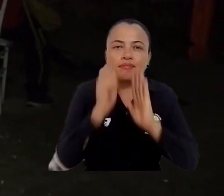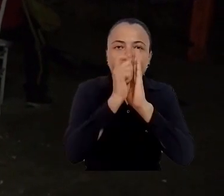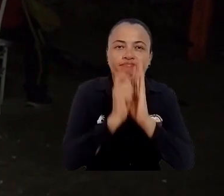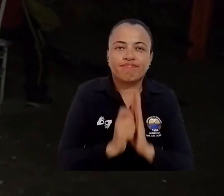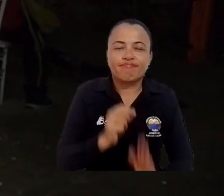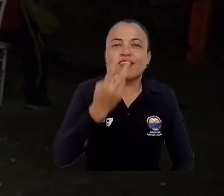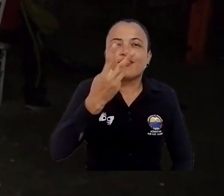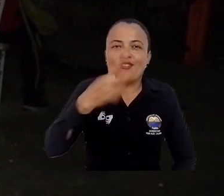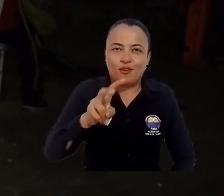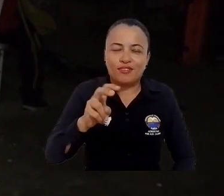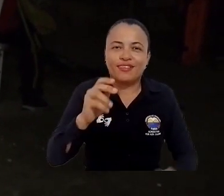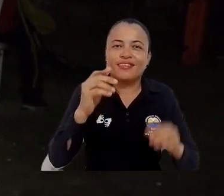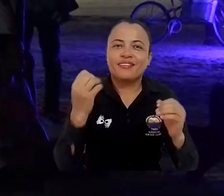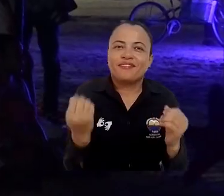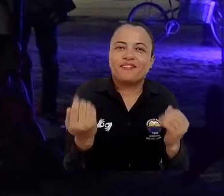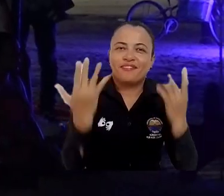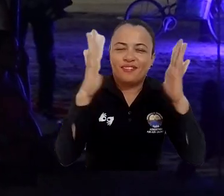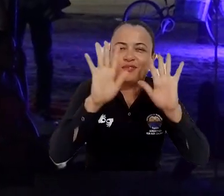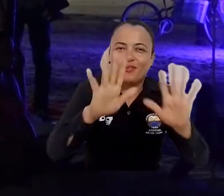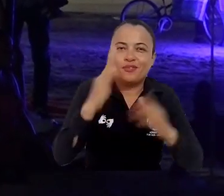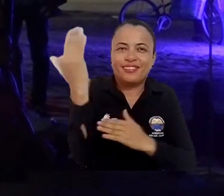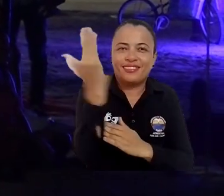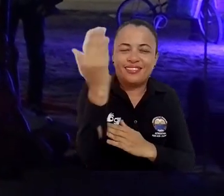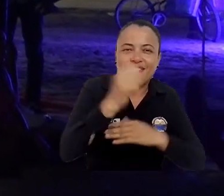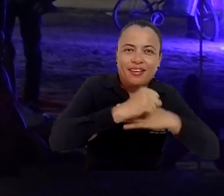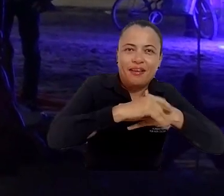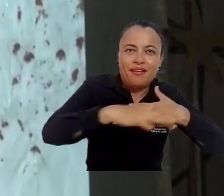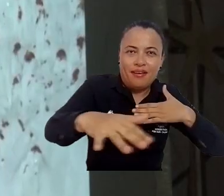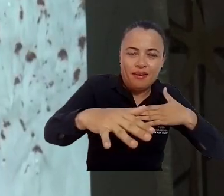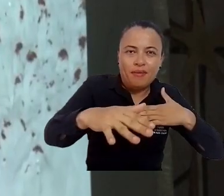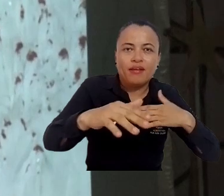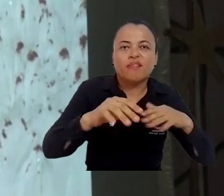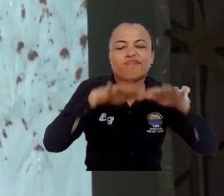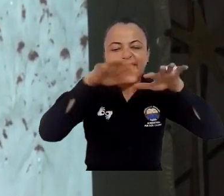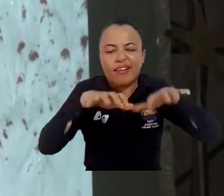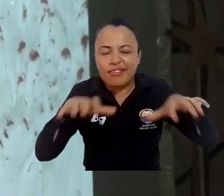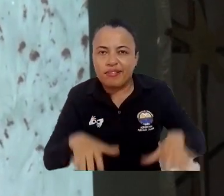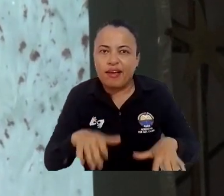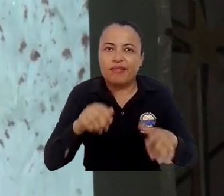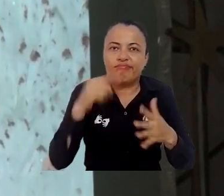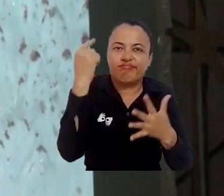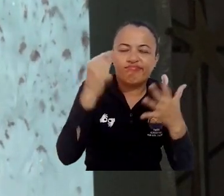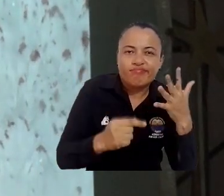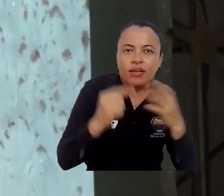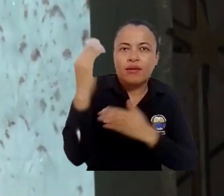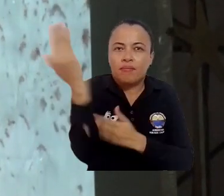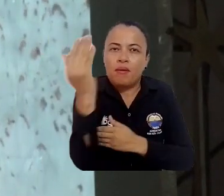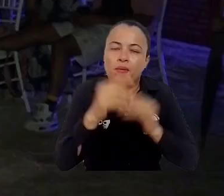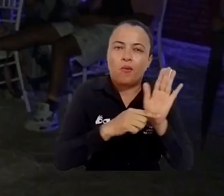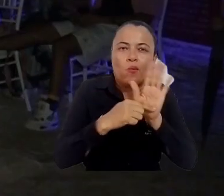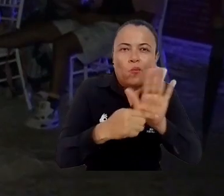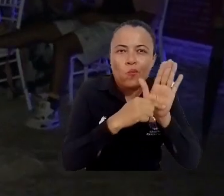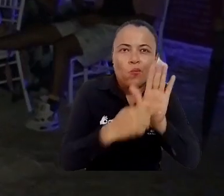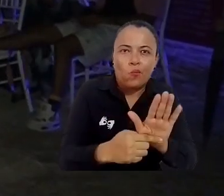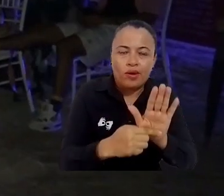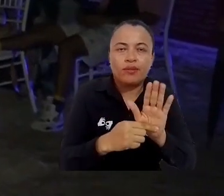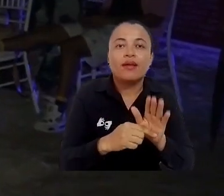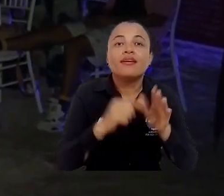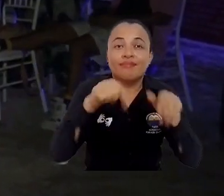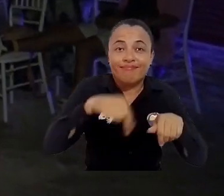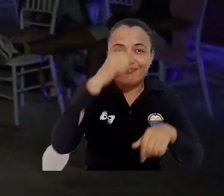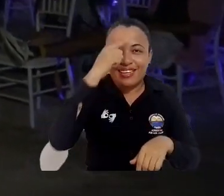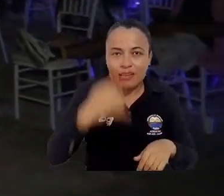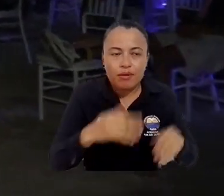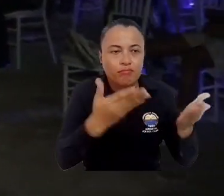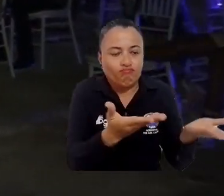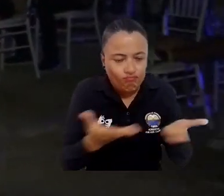en su 12a edición con una diversa agenda de actividades y proyecciones Santa Marta vuelve a acoger el festival de cine al